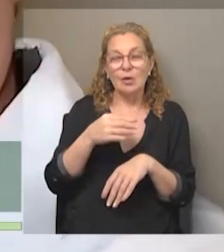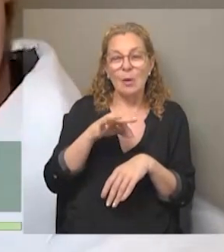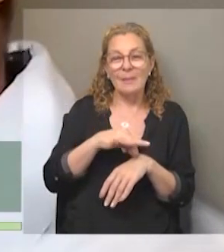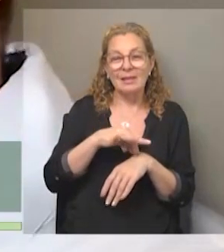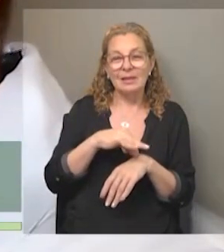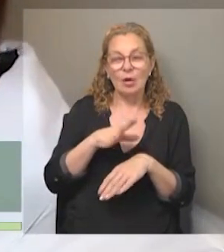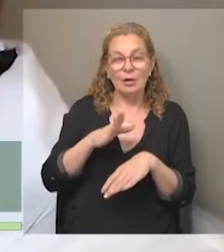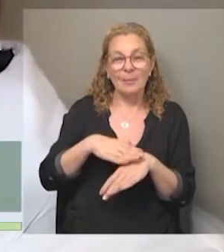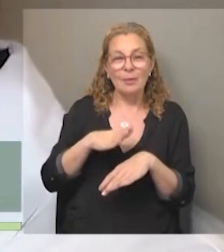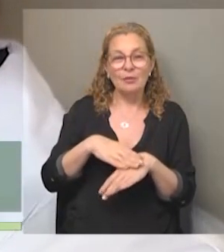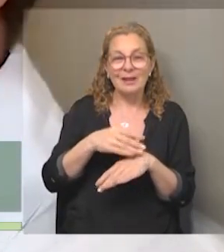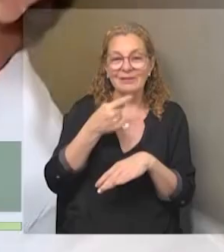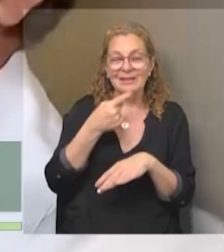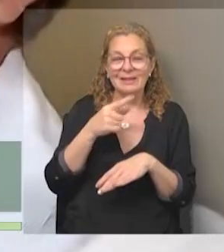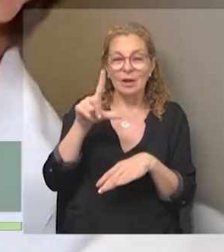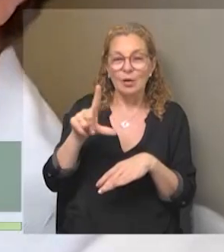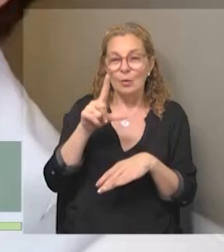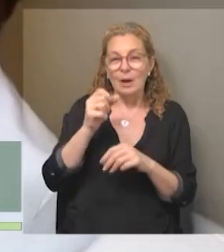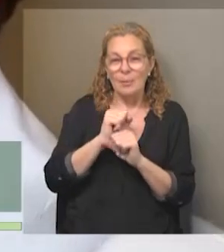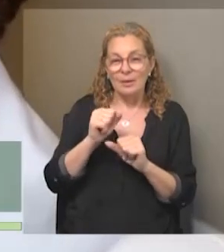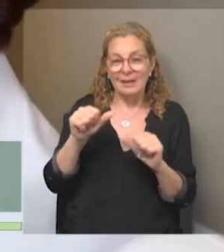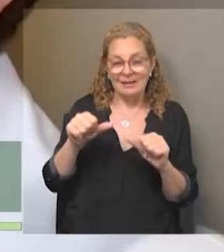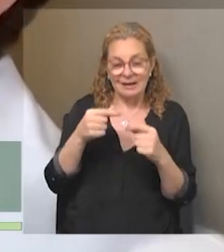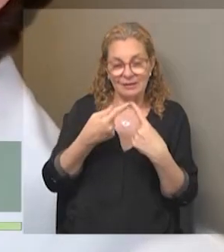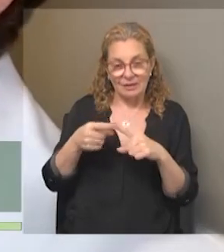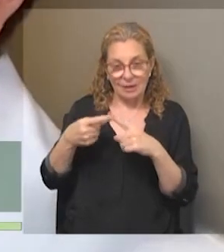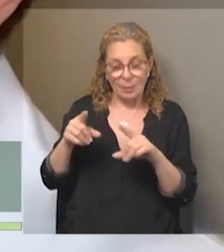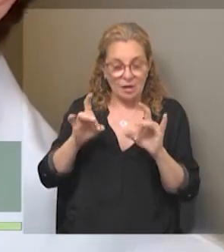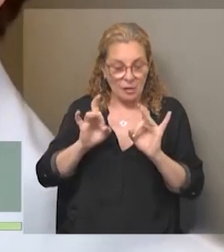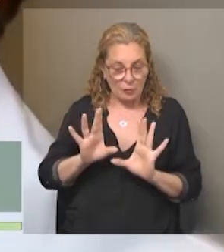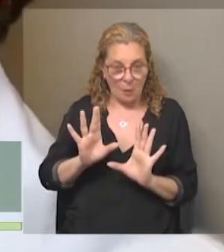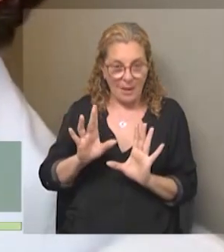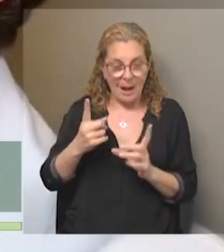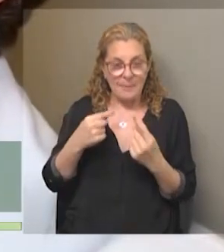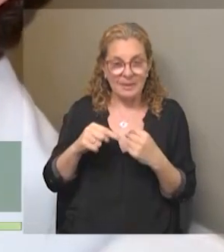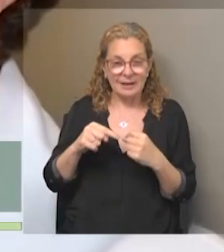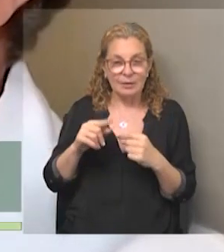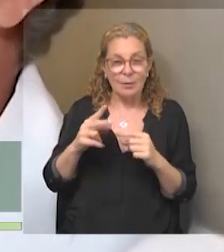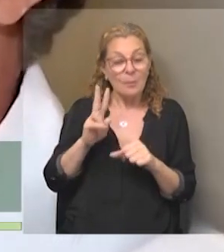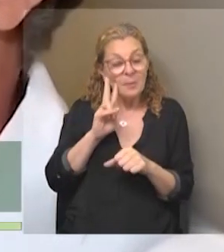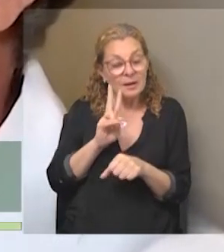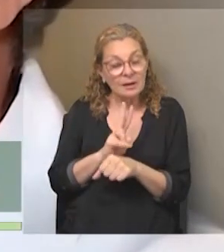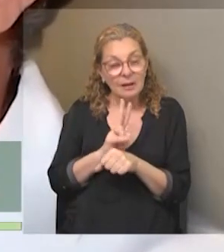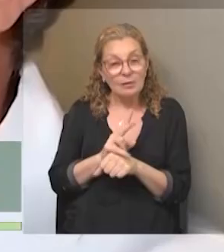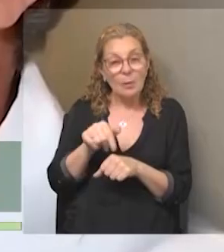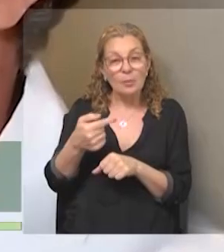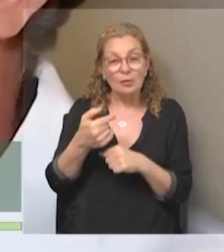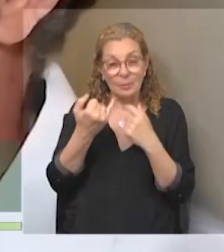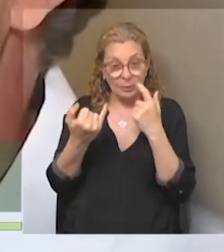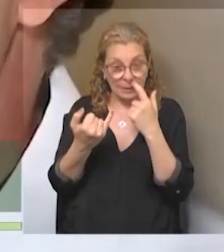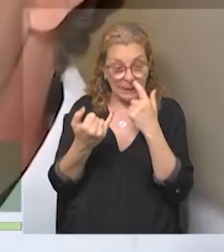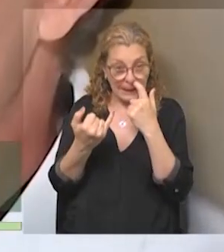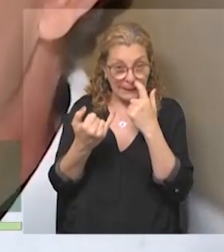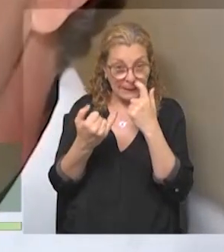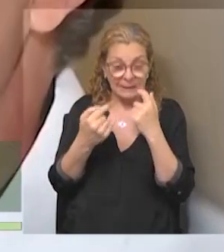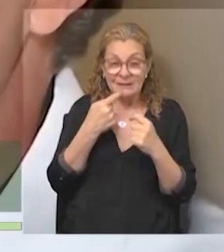tratante del mandatario lulada Silva podrá realizar sus actividades con normalidad pero permanecerá bajo observación Durante los próximos días ya que